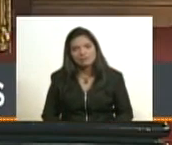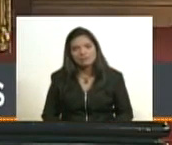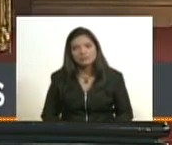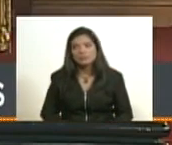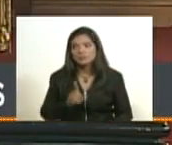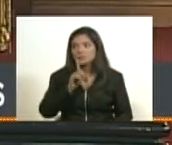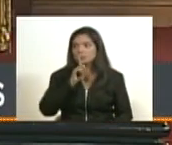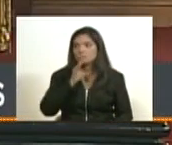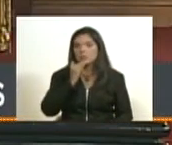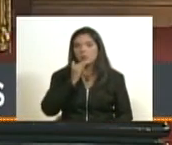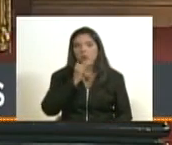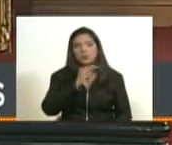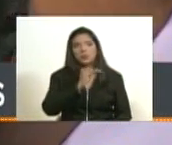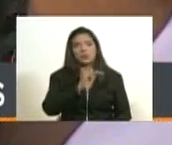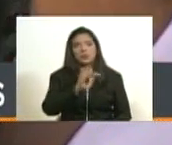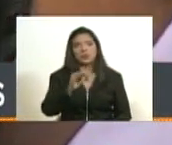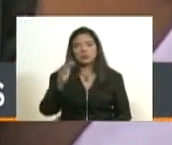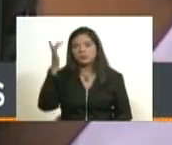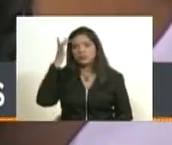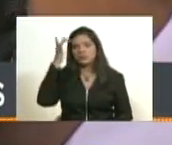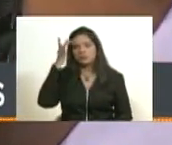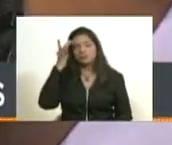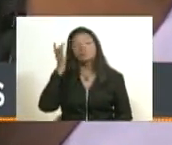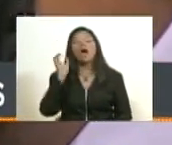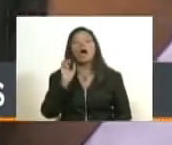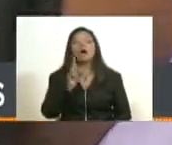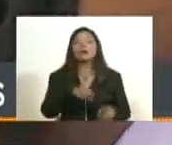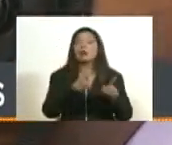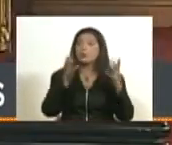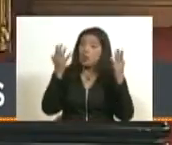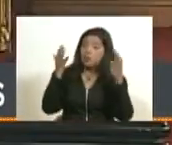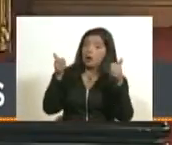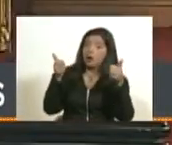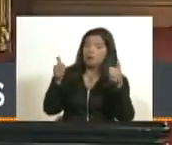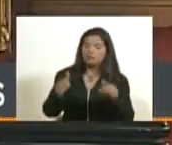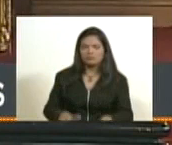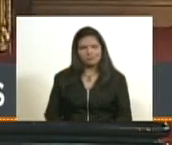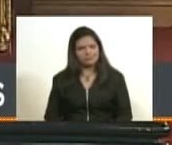Silencio. Nadie dice nada, está bien. Algunos aplauden.